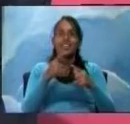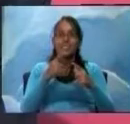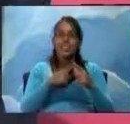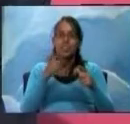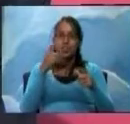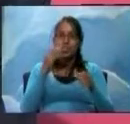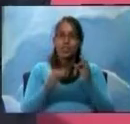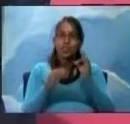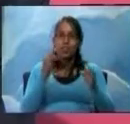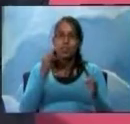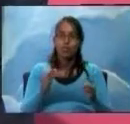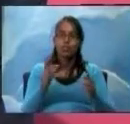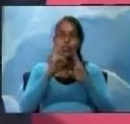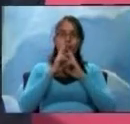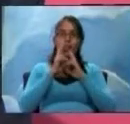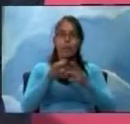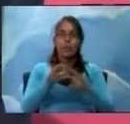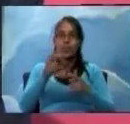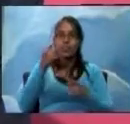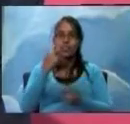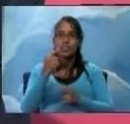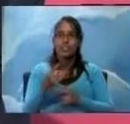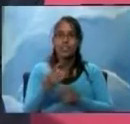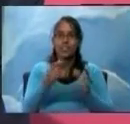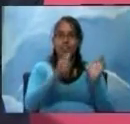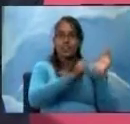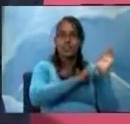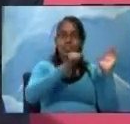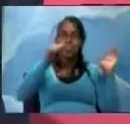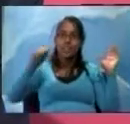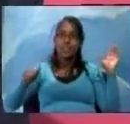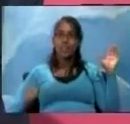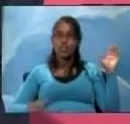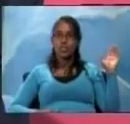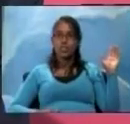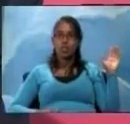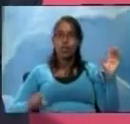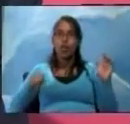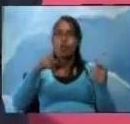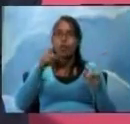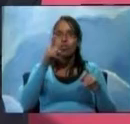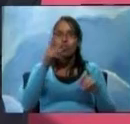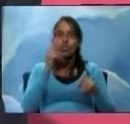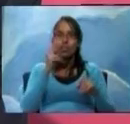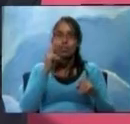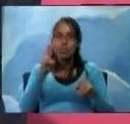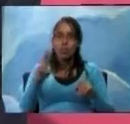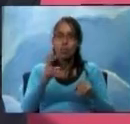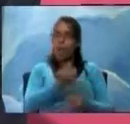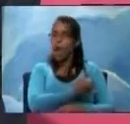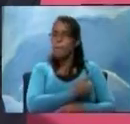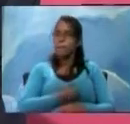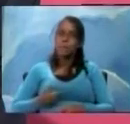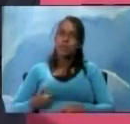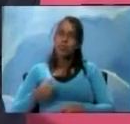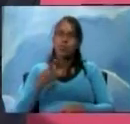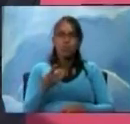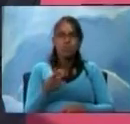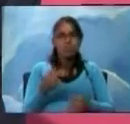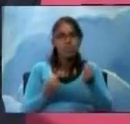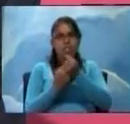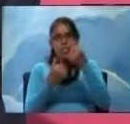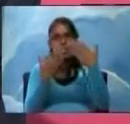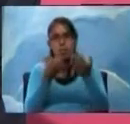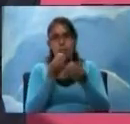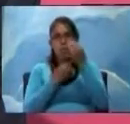Entonces los justos le respondieron diciendo: Señor, ¿cuándo te vimos hambriento y te